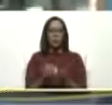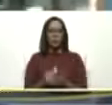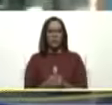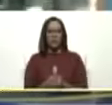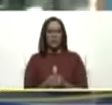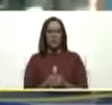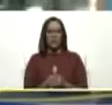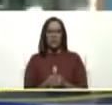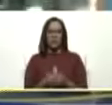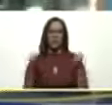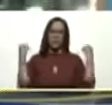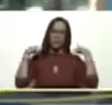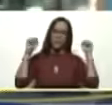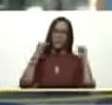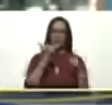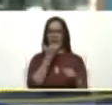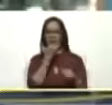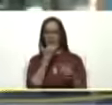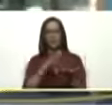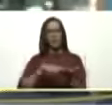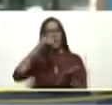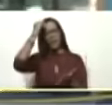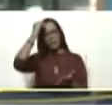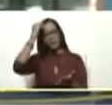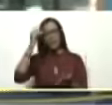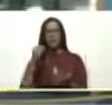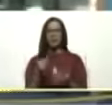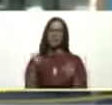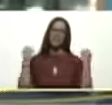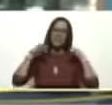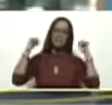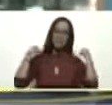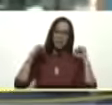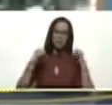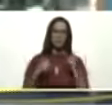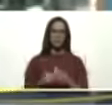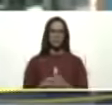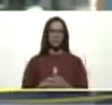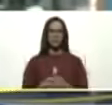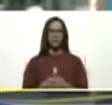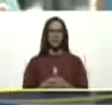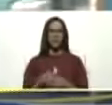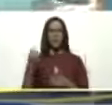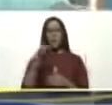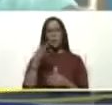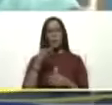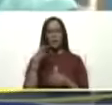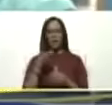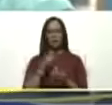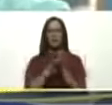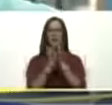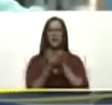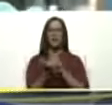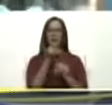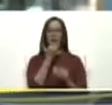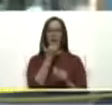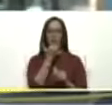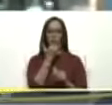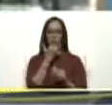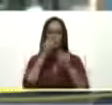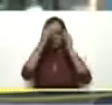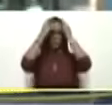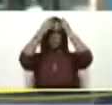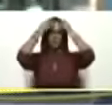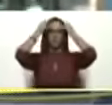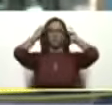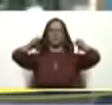Ensayo y error, aprendizaje y ensayo, tratando de eliminar el error, no darse